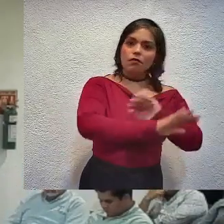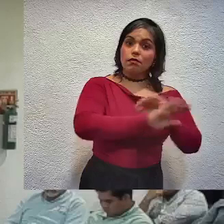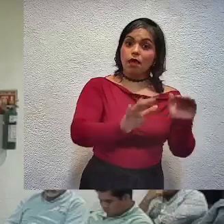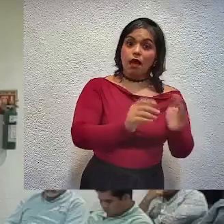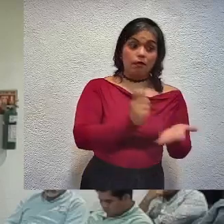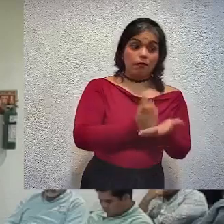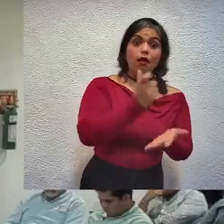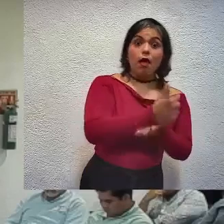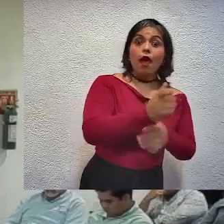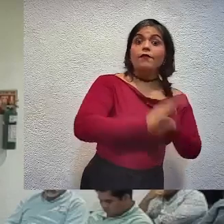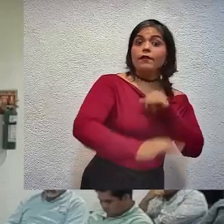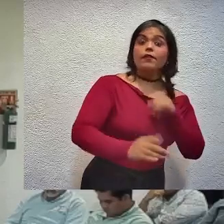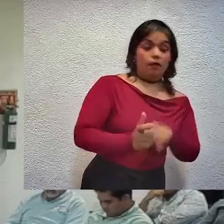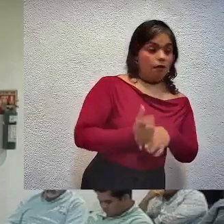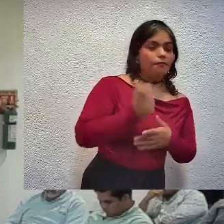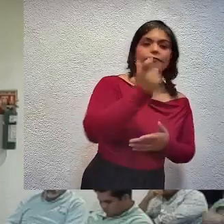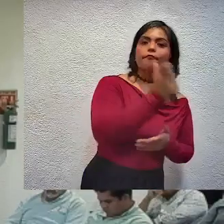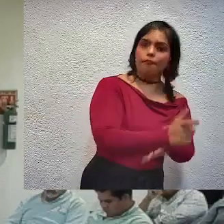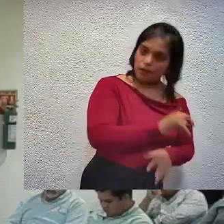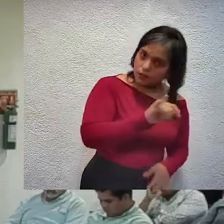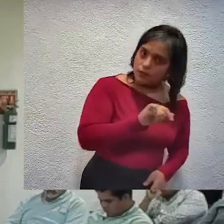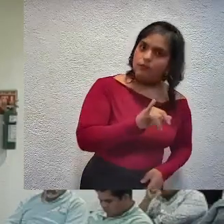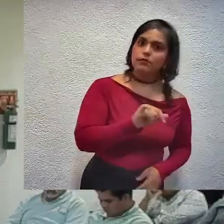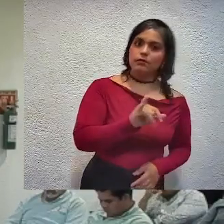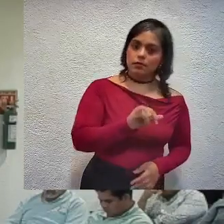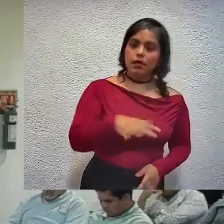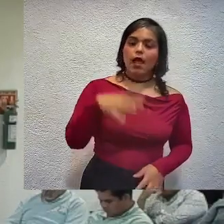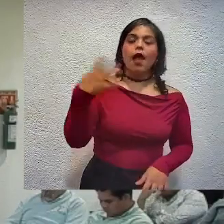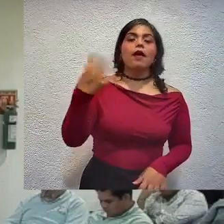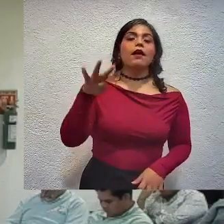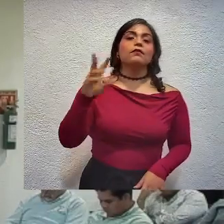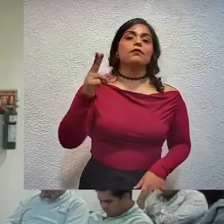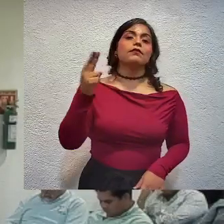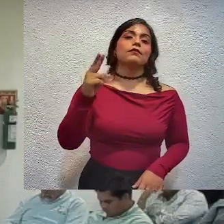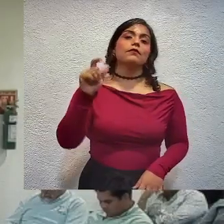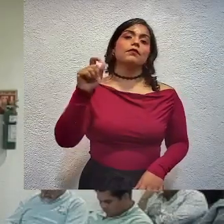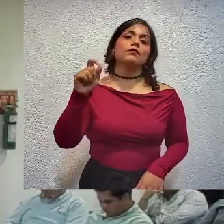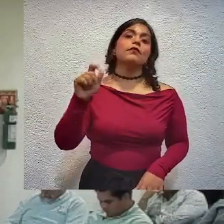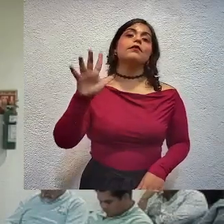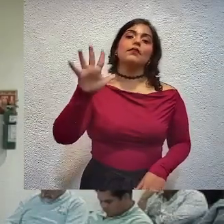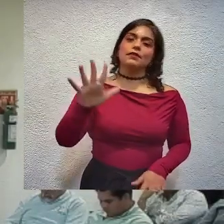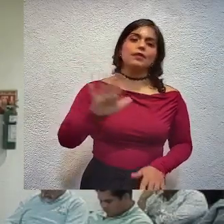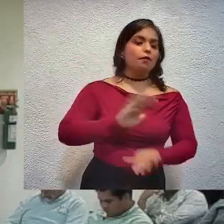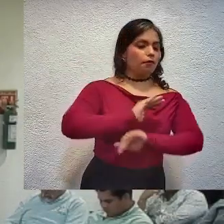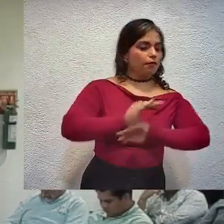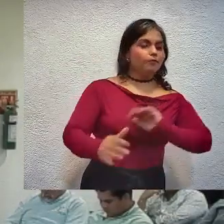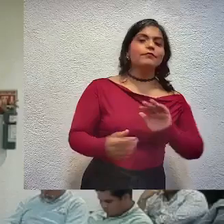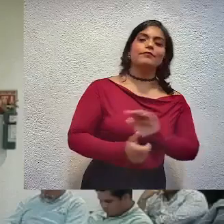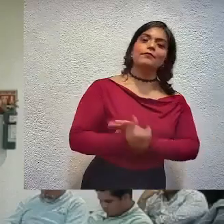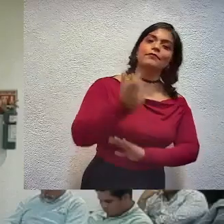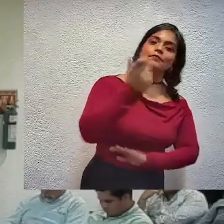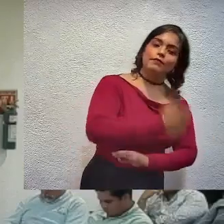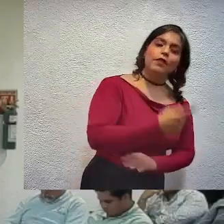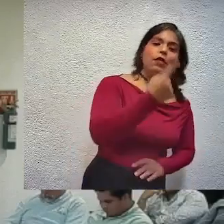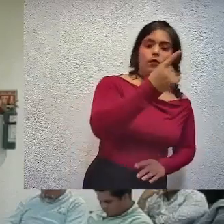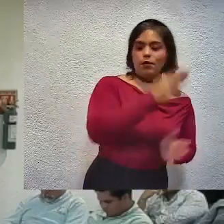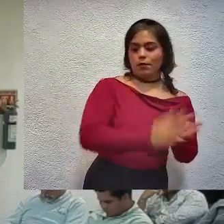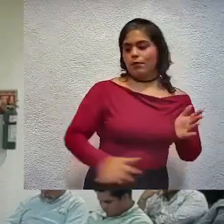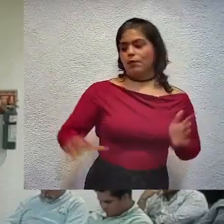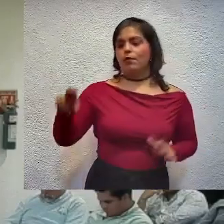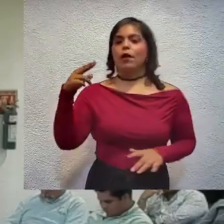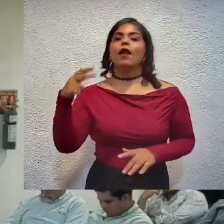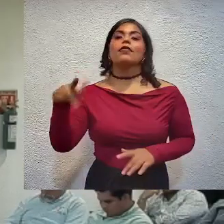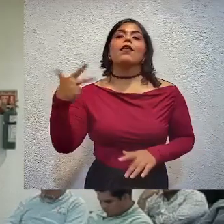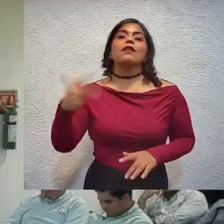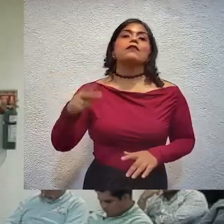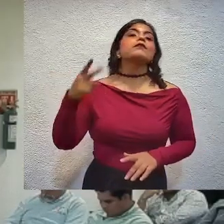al impugnante por sueldo o remuneraciones fue el 14 de noviembre del 2025 por el periodo del 1 al 13 de noviembre.